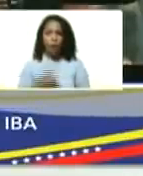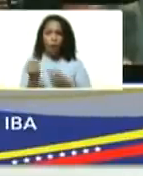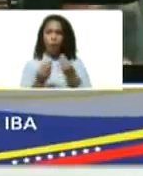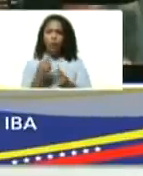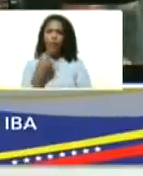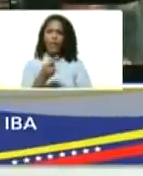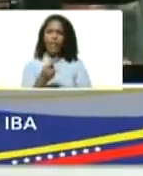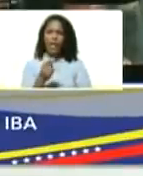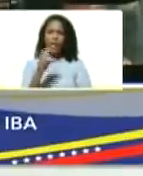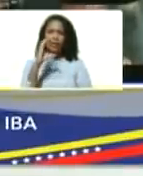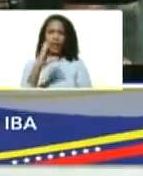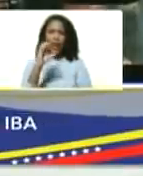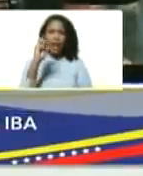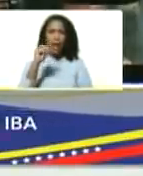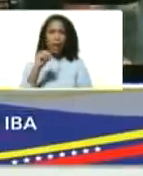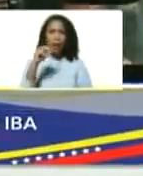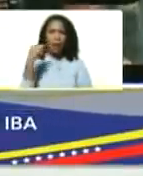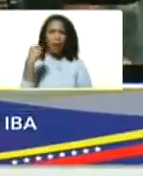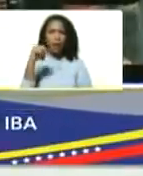m